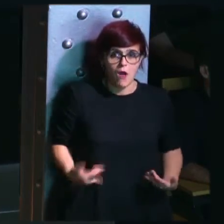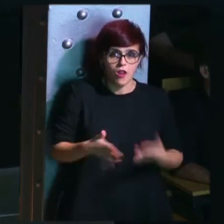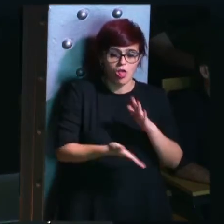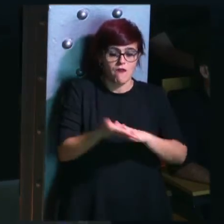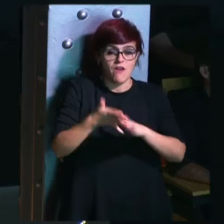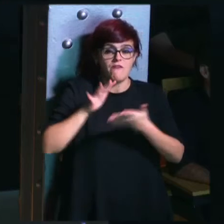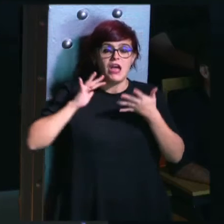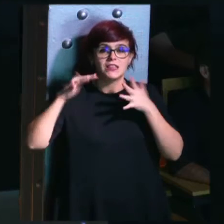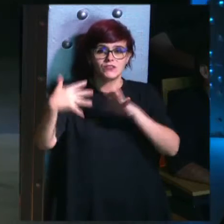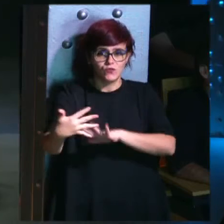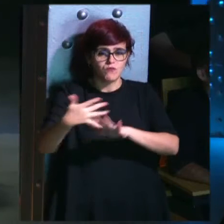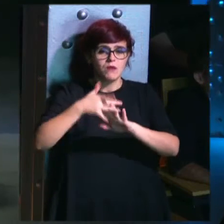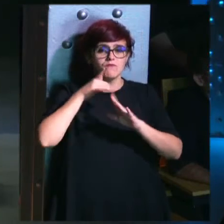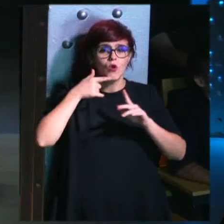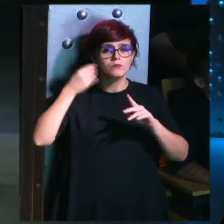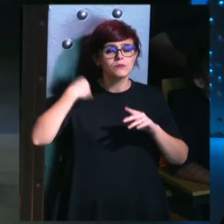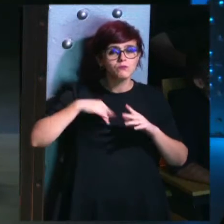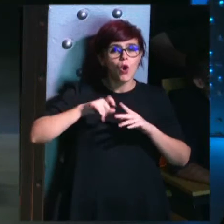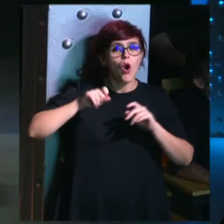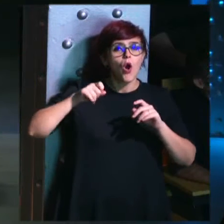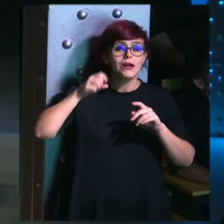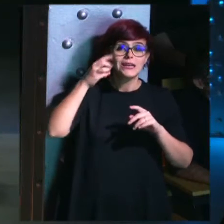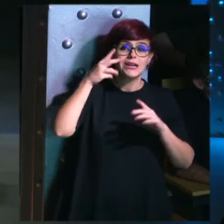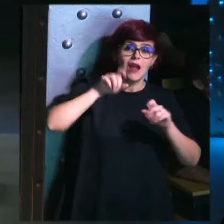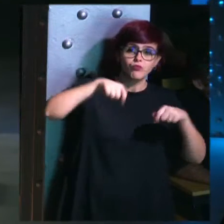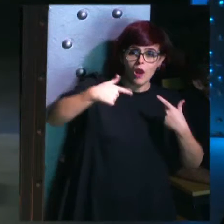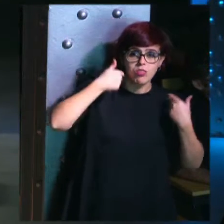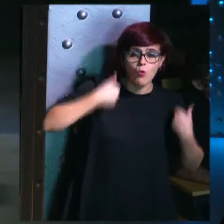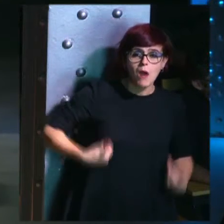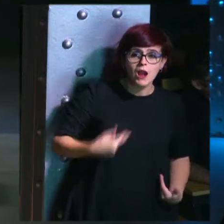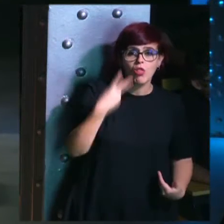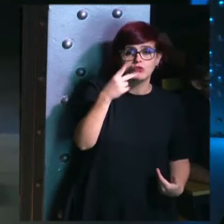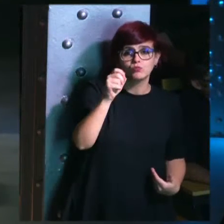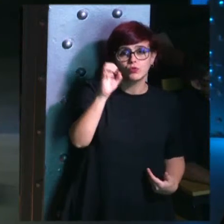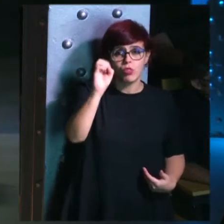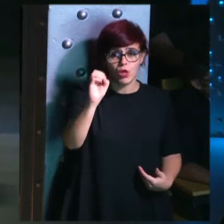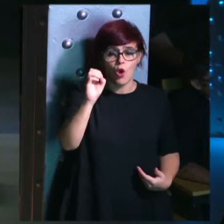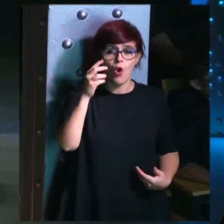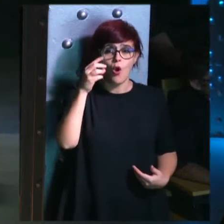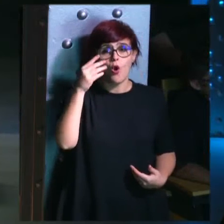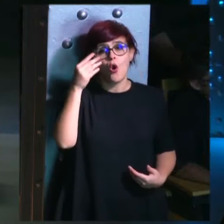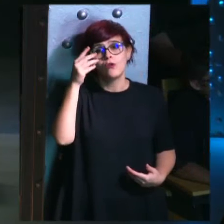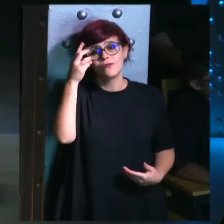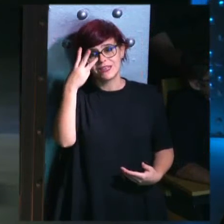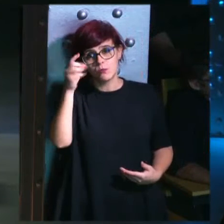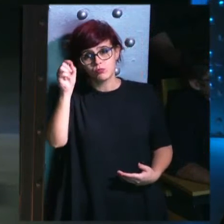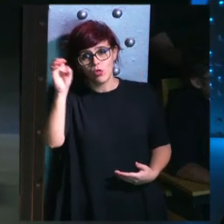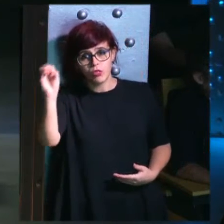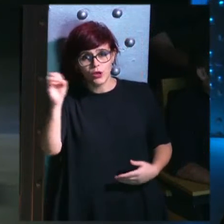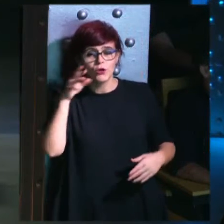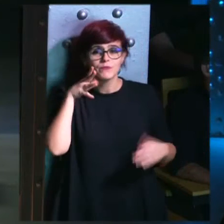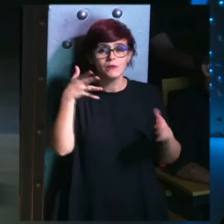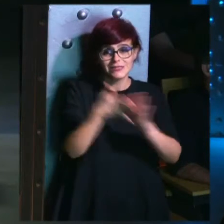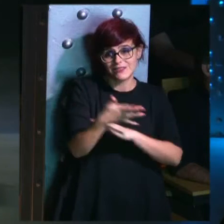acercar a esa naturaleza humana 2.0 o 3.0, porque si hablamos de sapiens, estaríamos en el Homo